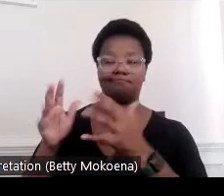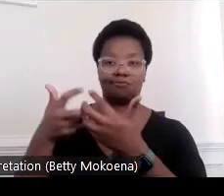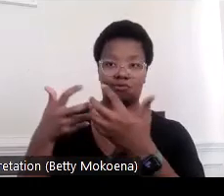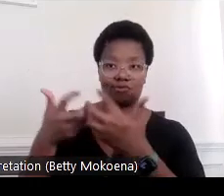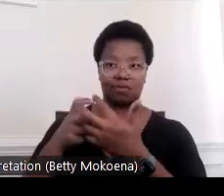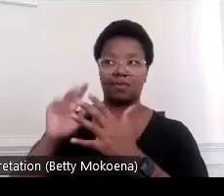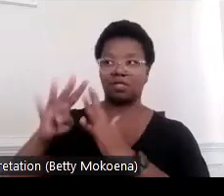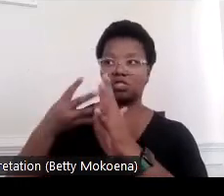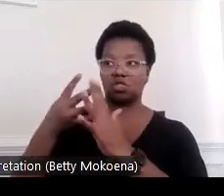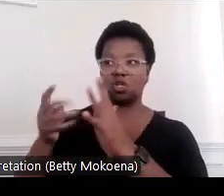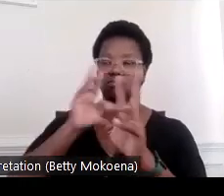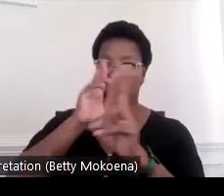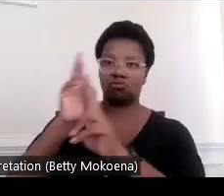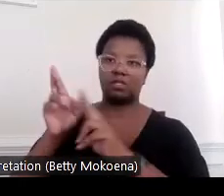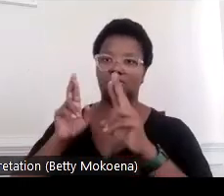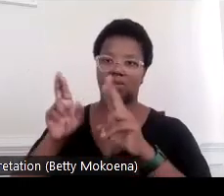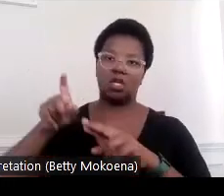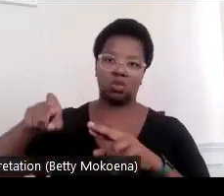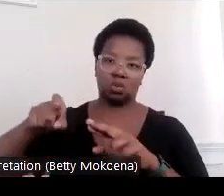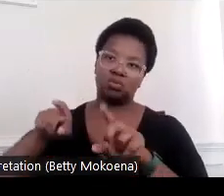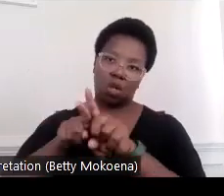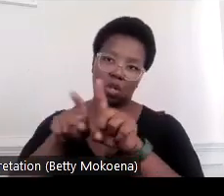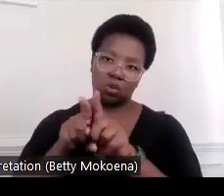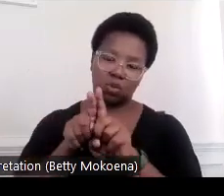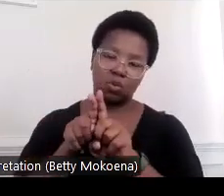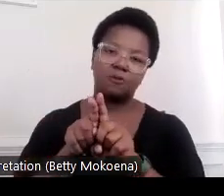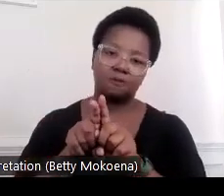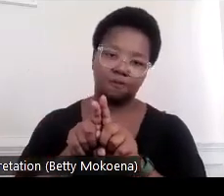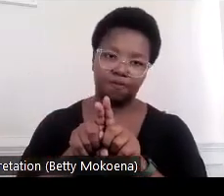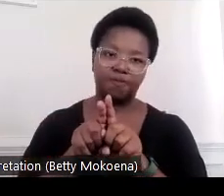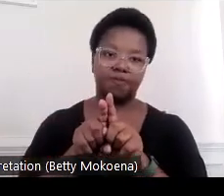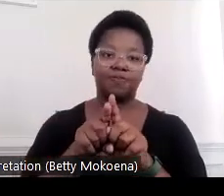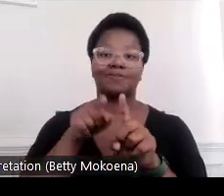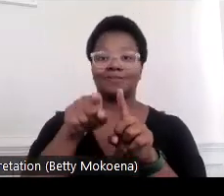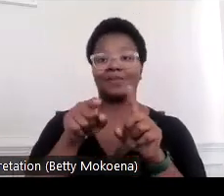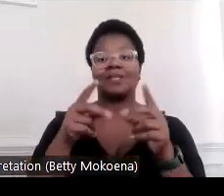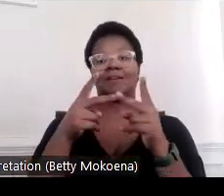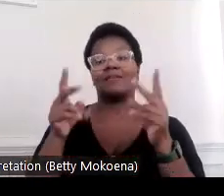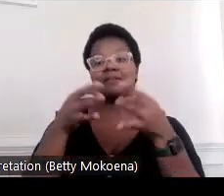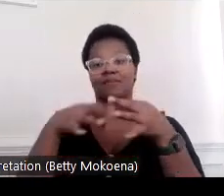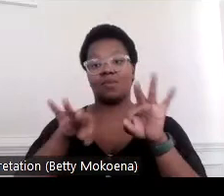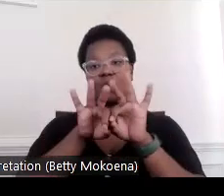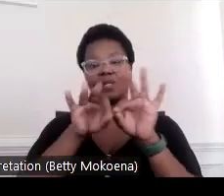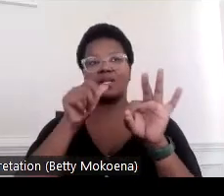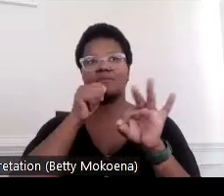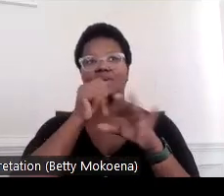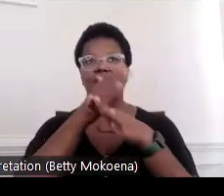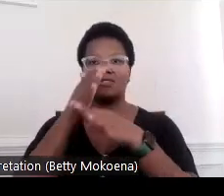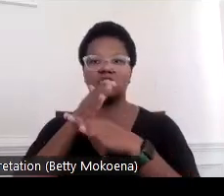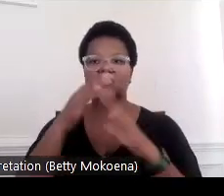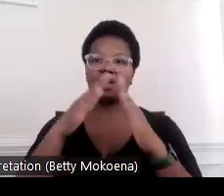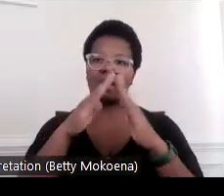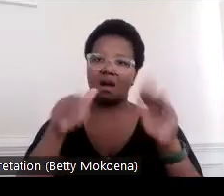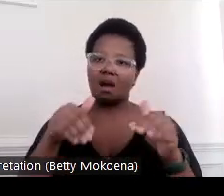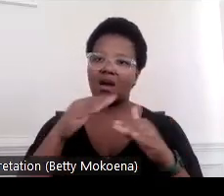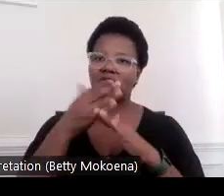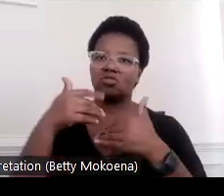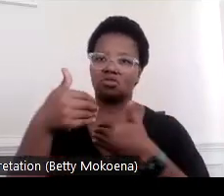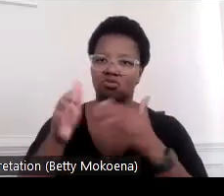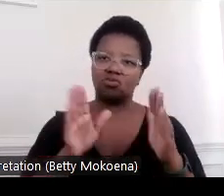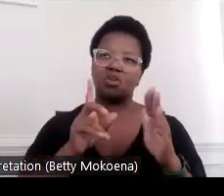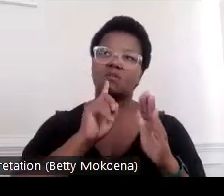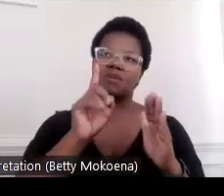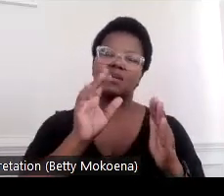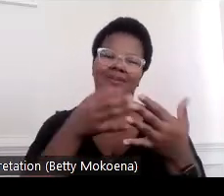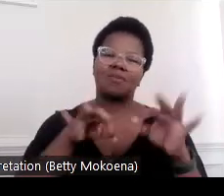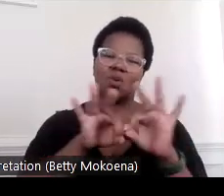recordar que también hay otros que viven en el hogar que tienen que ser a considerados verdad se les tiene que respetar a ellos o tomar en